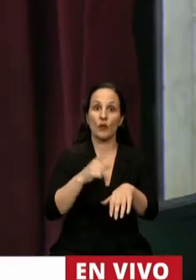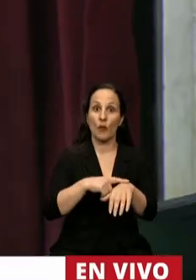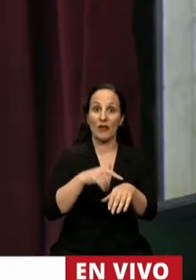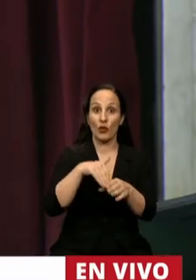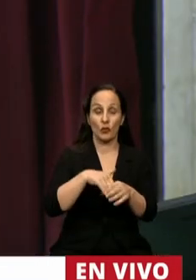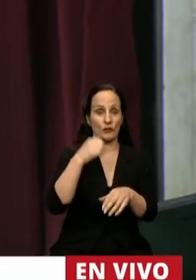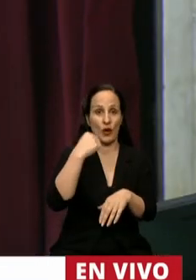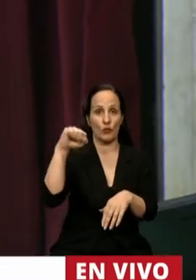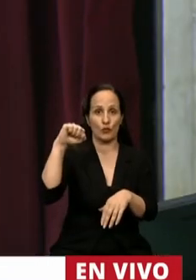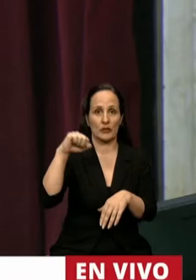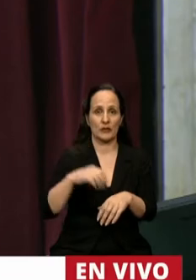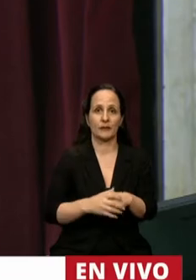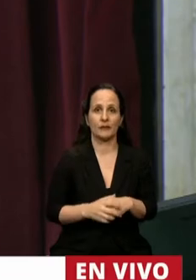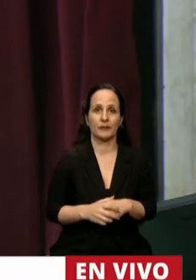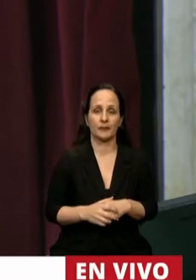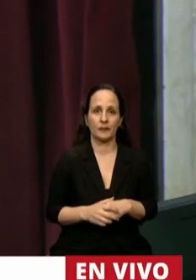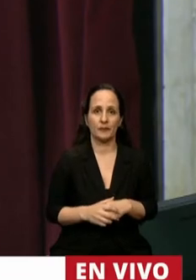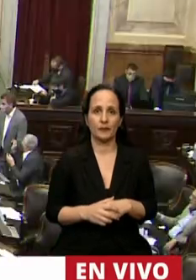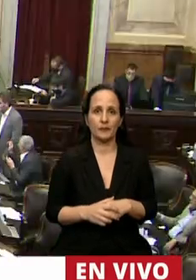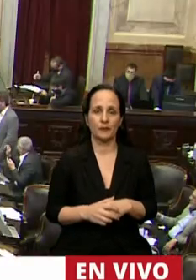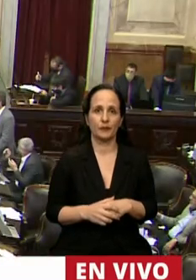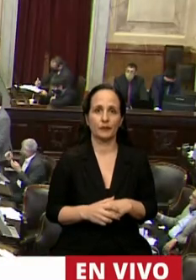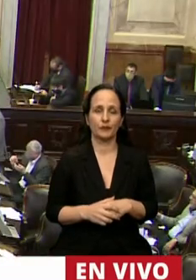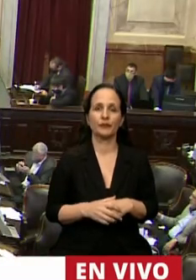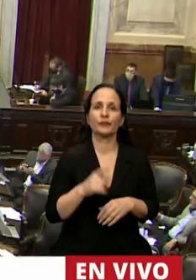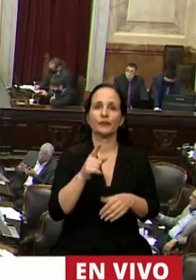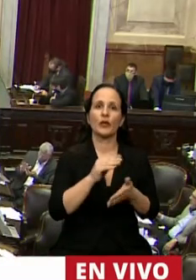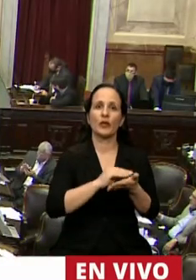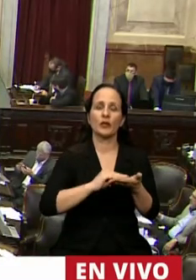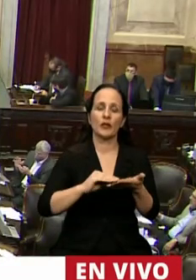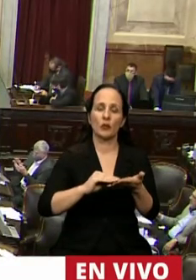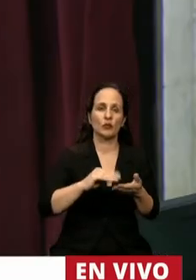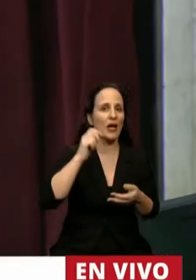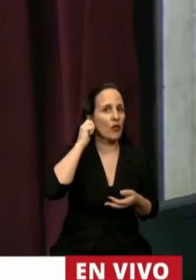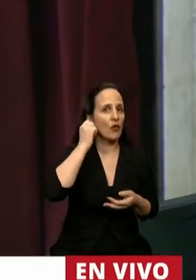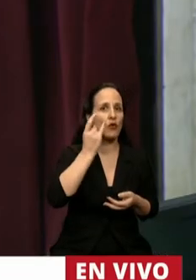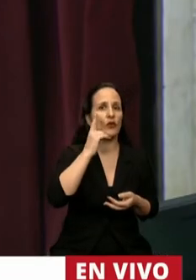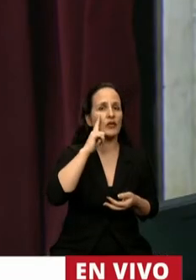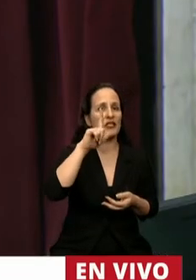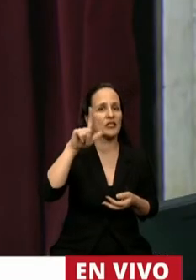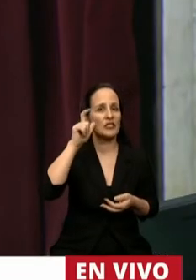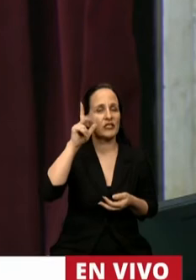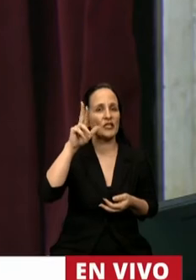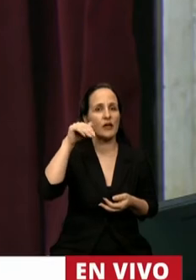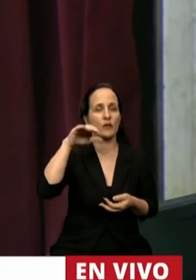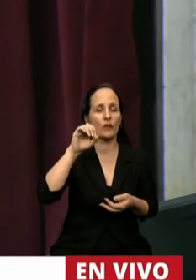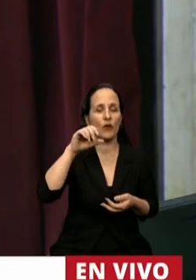Ausente a la hora de votar. Diputado Guillermo Carnaghi, para indicar el sentido de su voto.